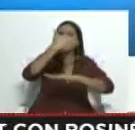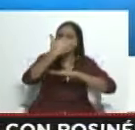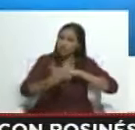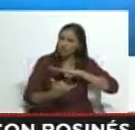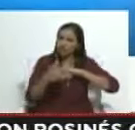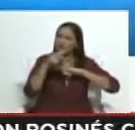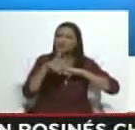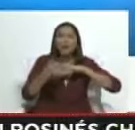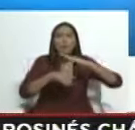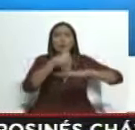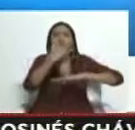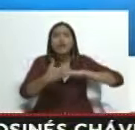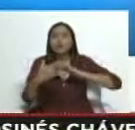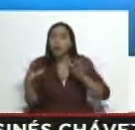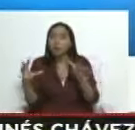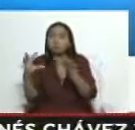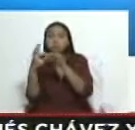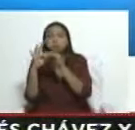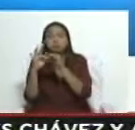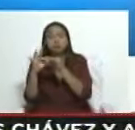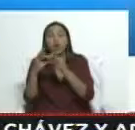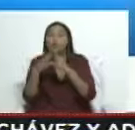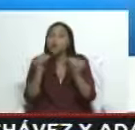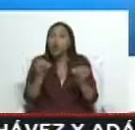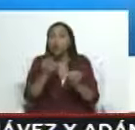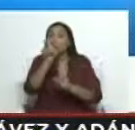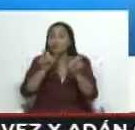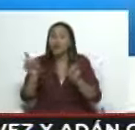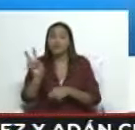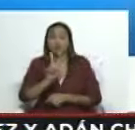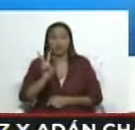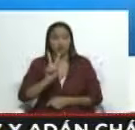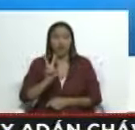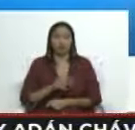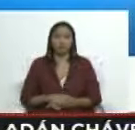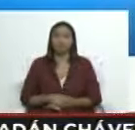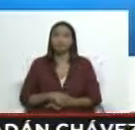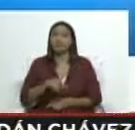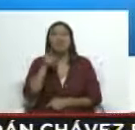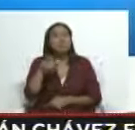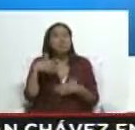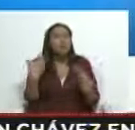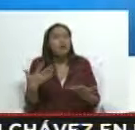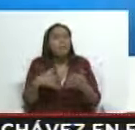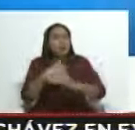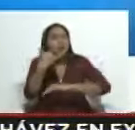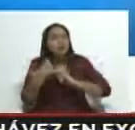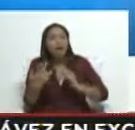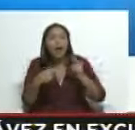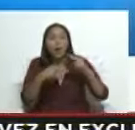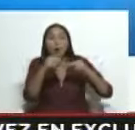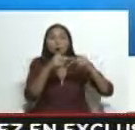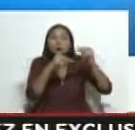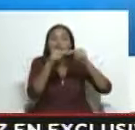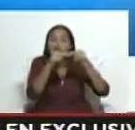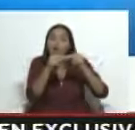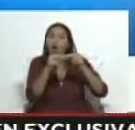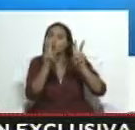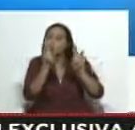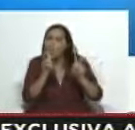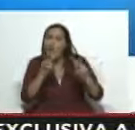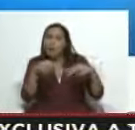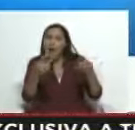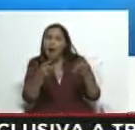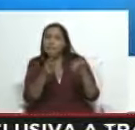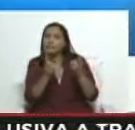unión. De unión de los venezolanos. De reconstrucción de este país. Aquí no